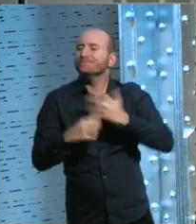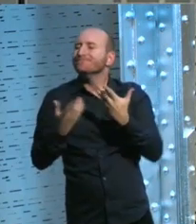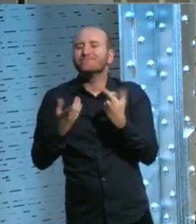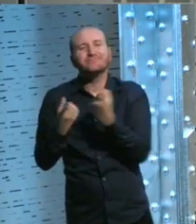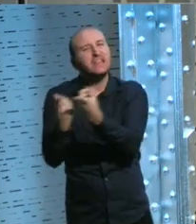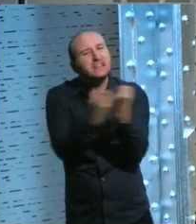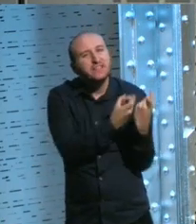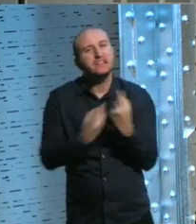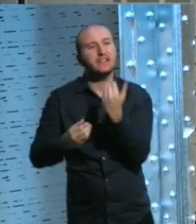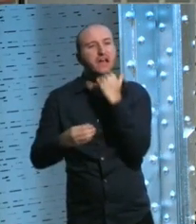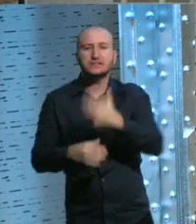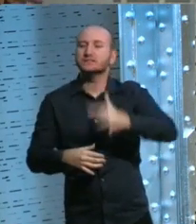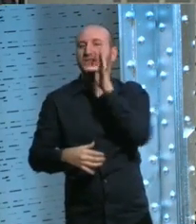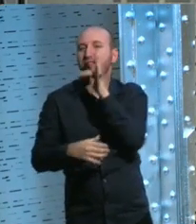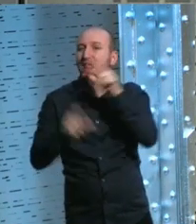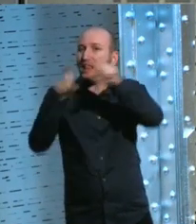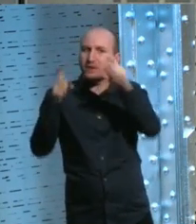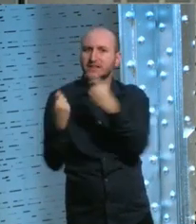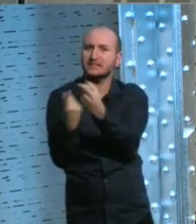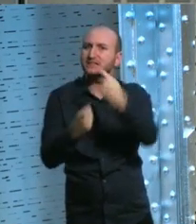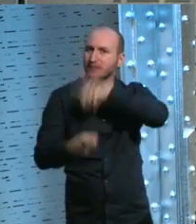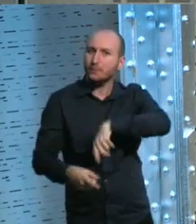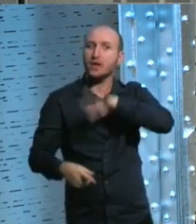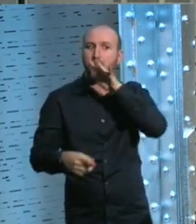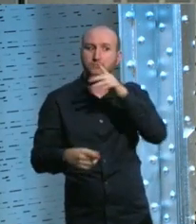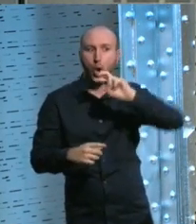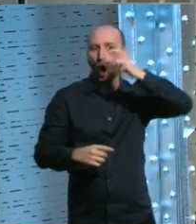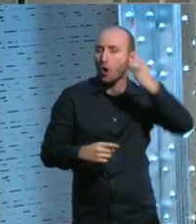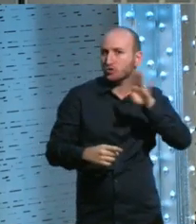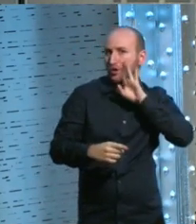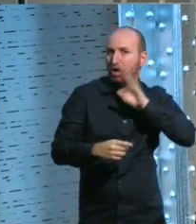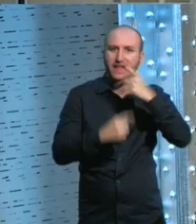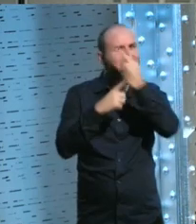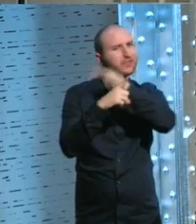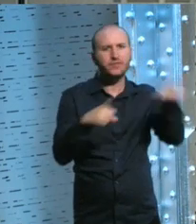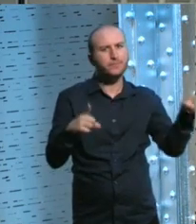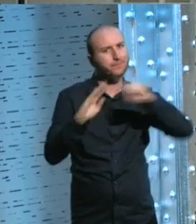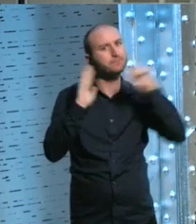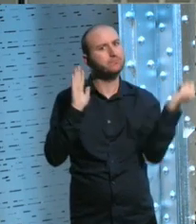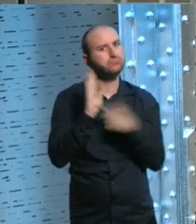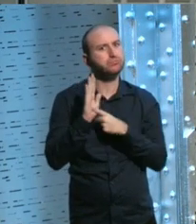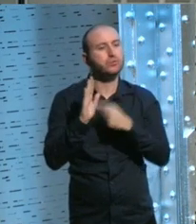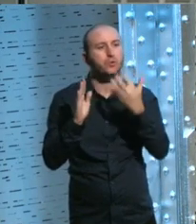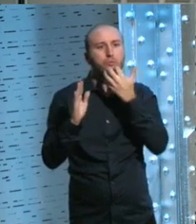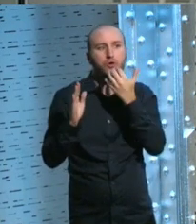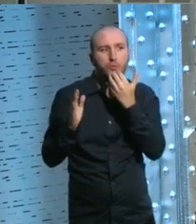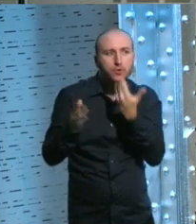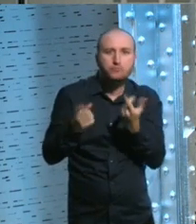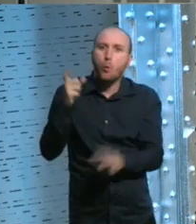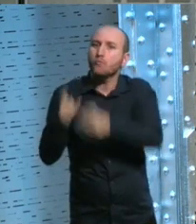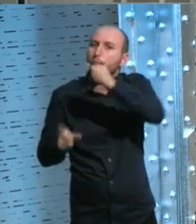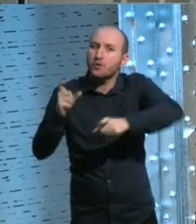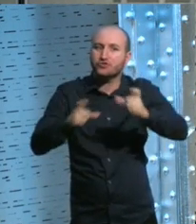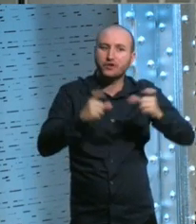aún adentro de una empresa. Lo otro es muy diferente. Es como nació de la gente que